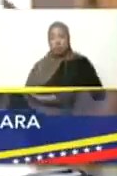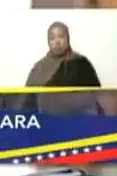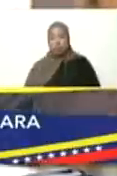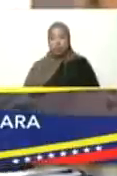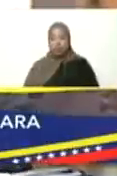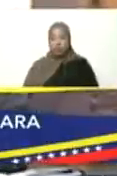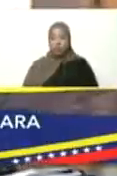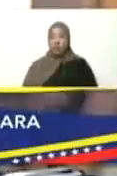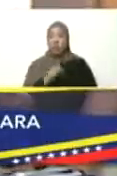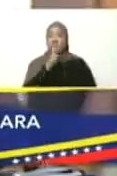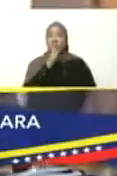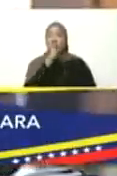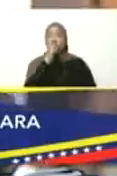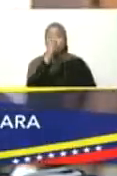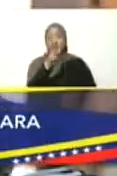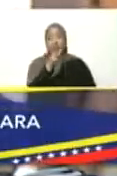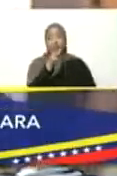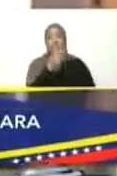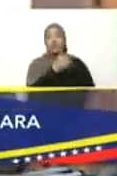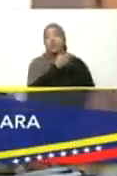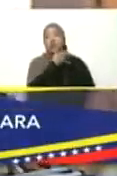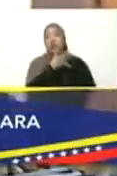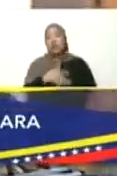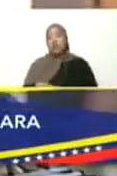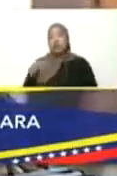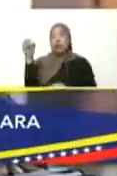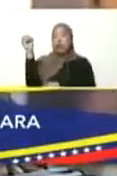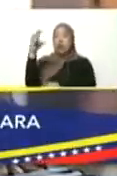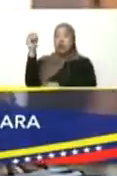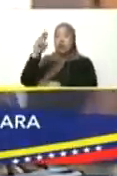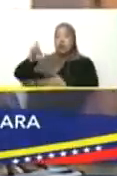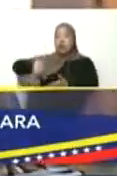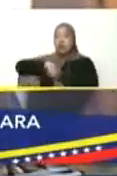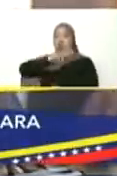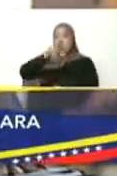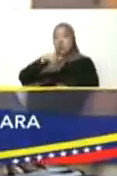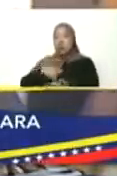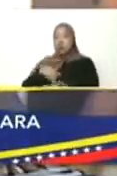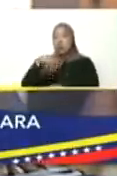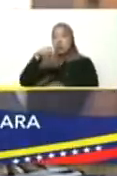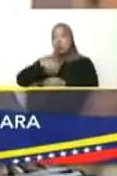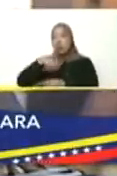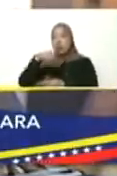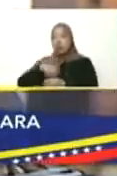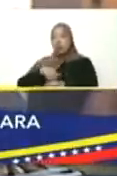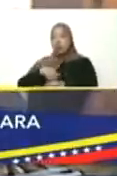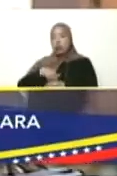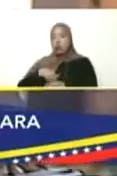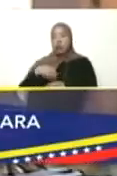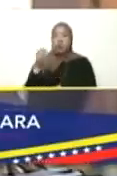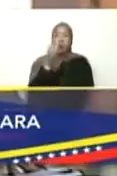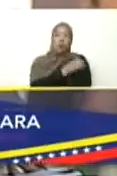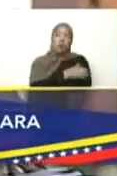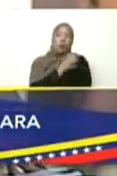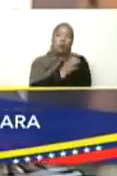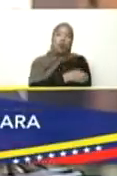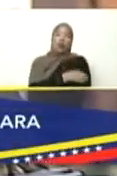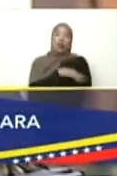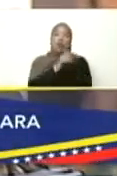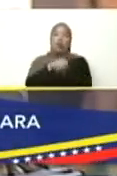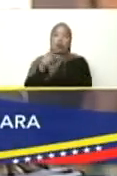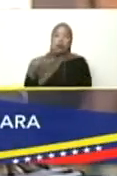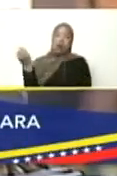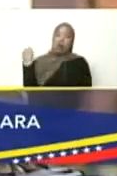fue nefasta la pérdida de la Asamblea Nacional. Y ellos vinieron a dar golpes de Estado, a desconocer, a llamar